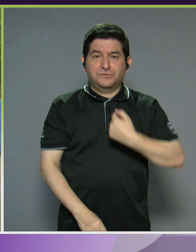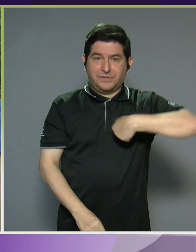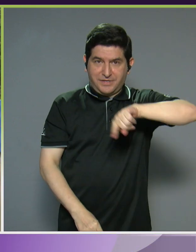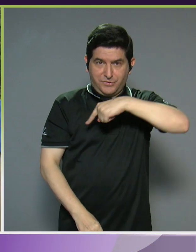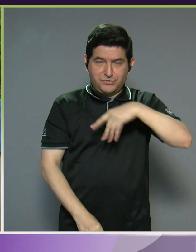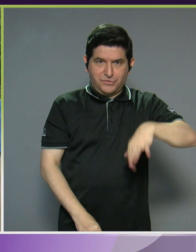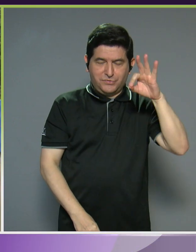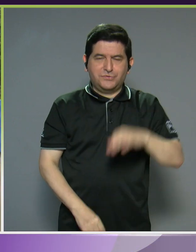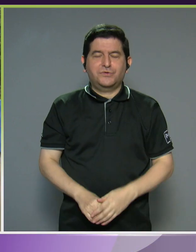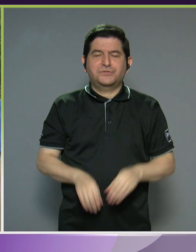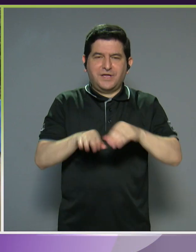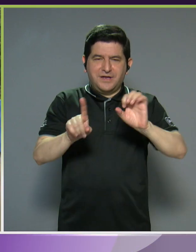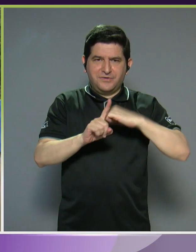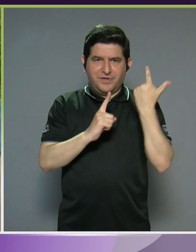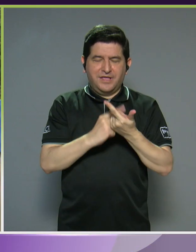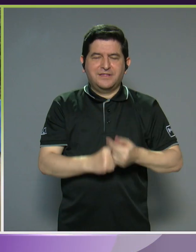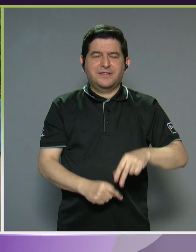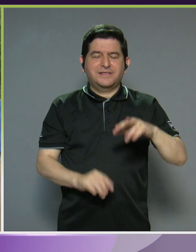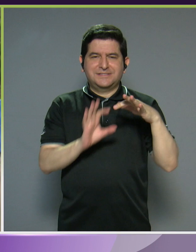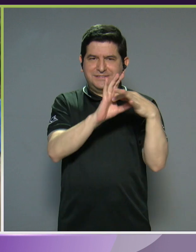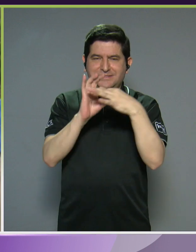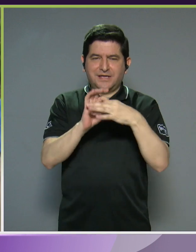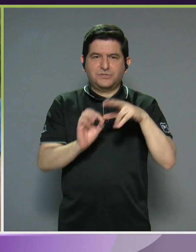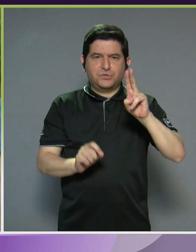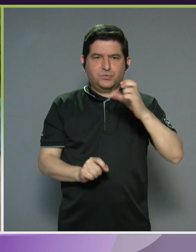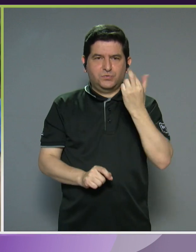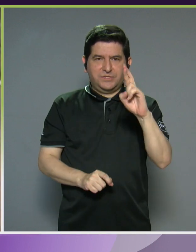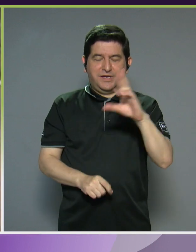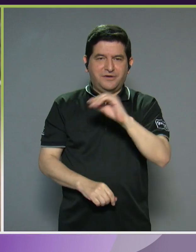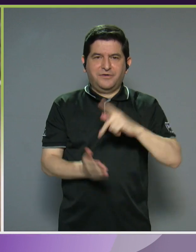redes sociales como Nexos UCR y que también en